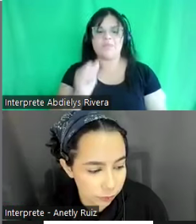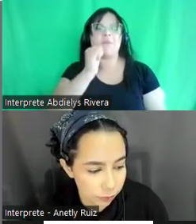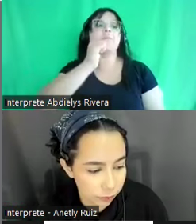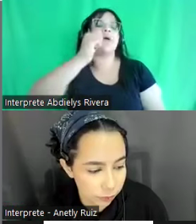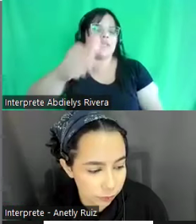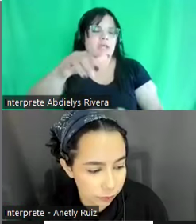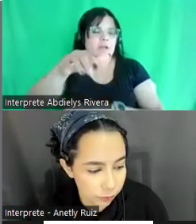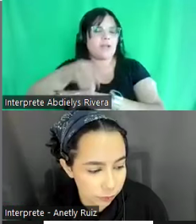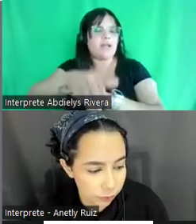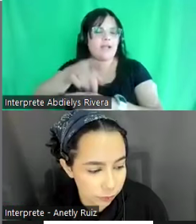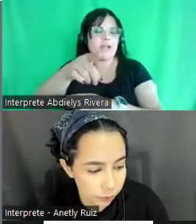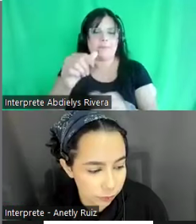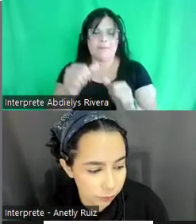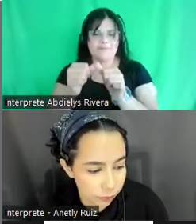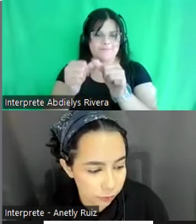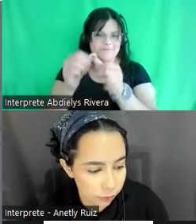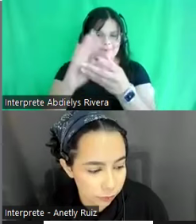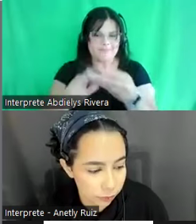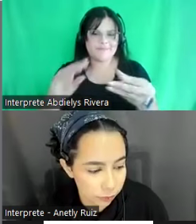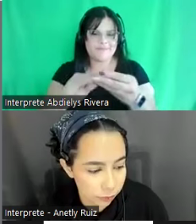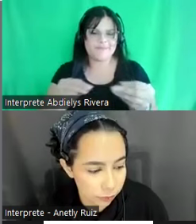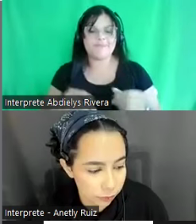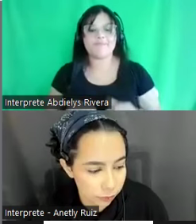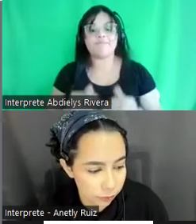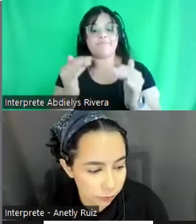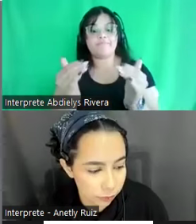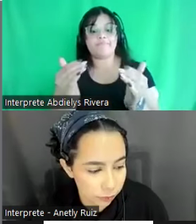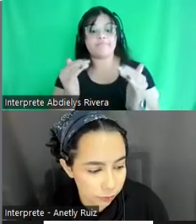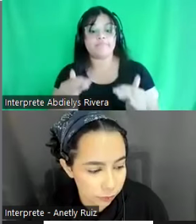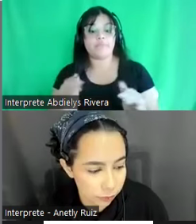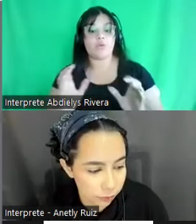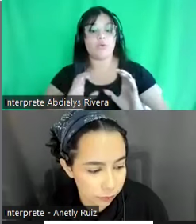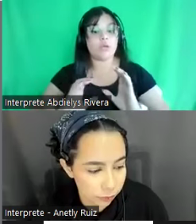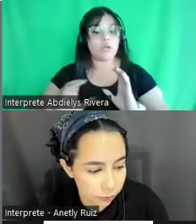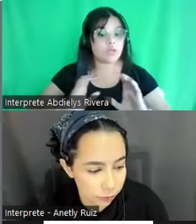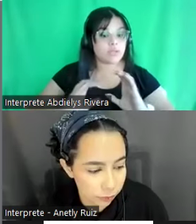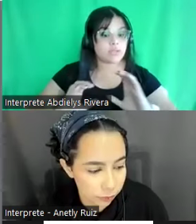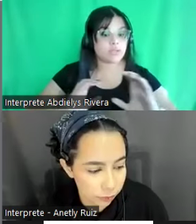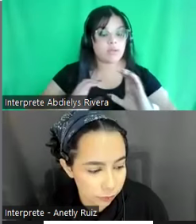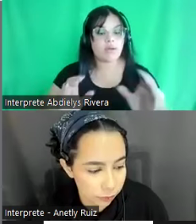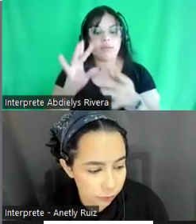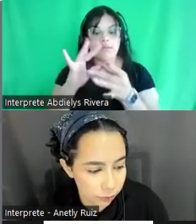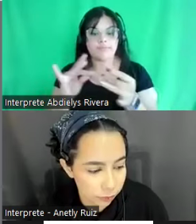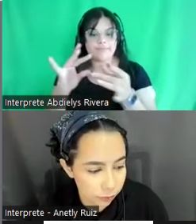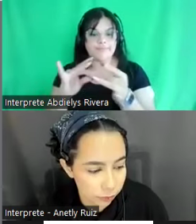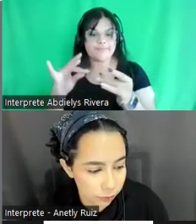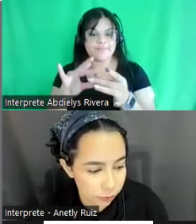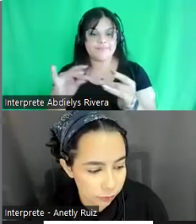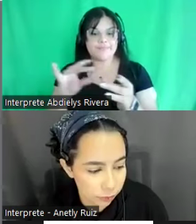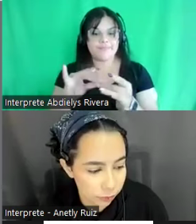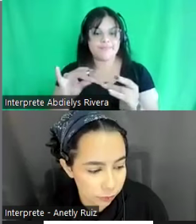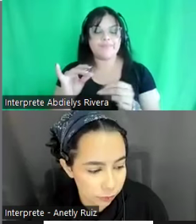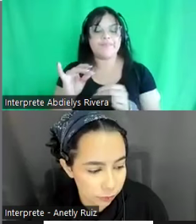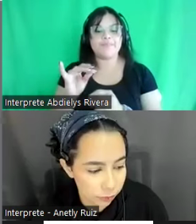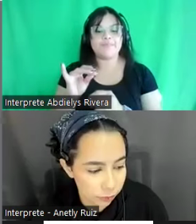a continuar en leer un comentario de la doctora Marcilín Colón, quien estuvo en la tarde de ayer con nosotros.